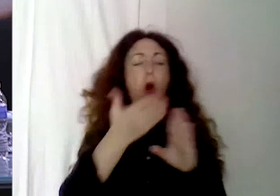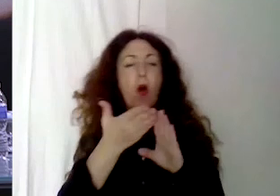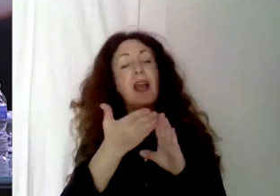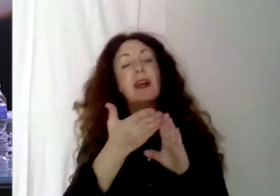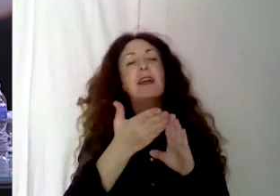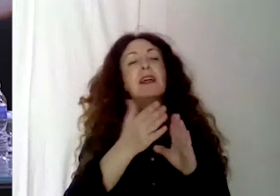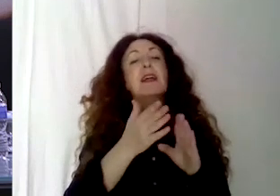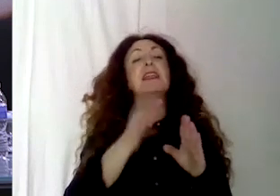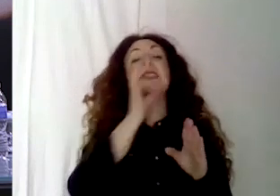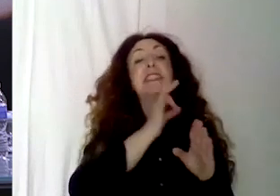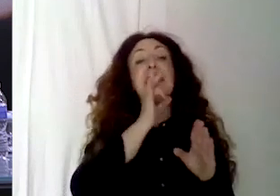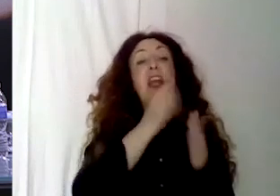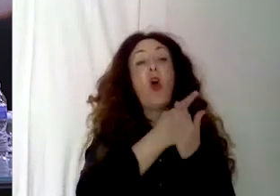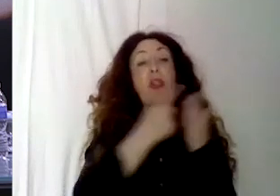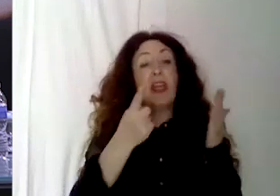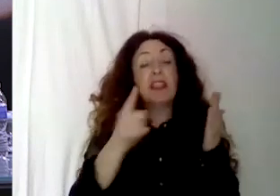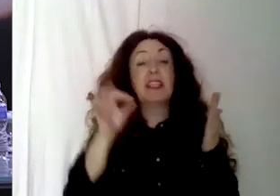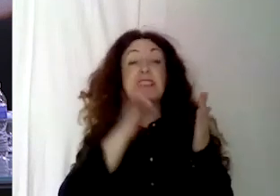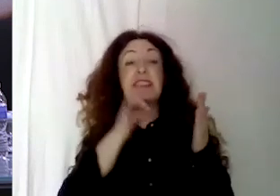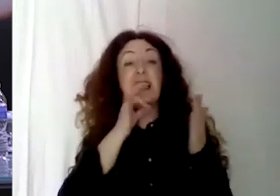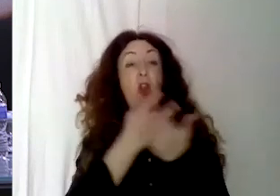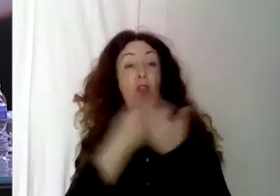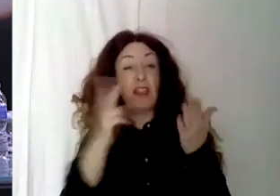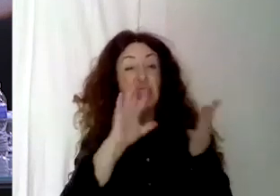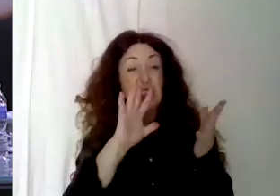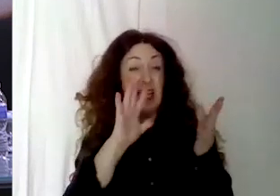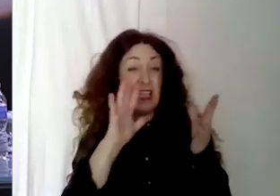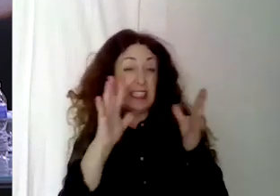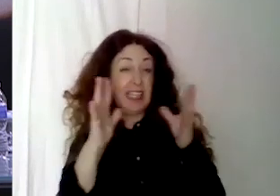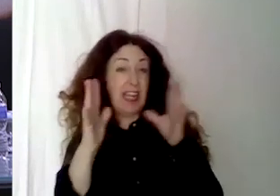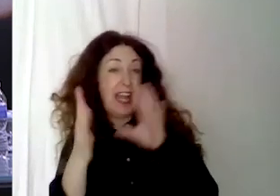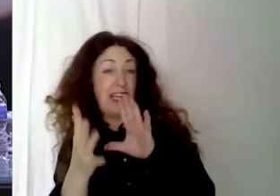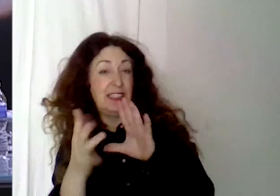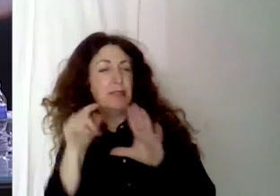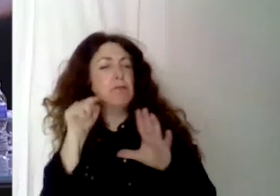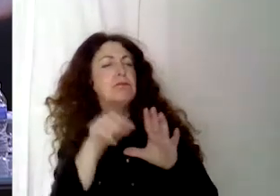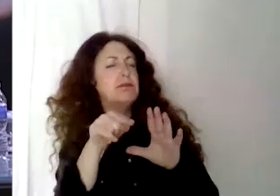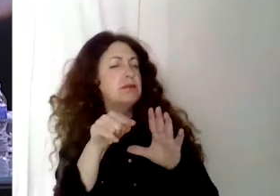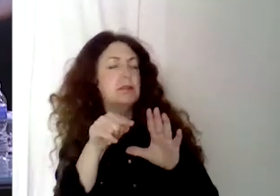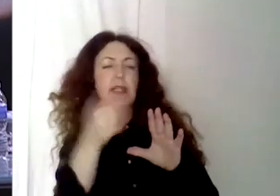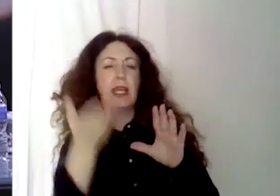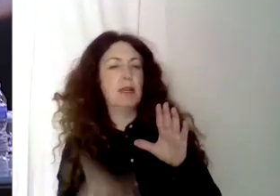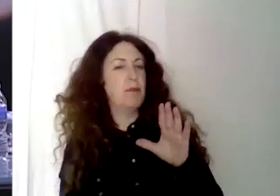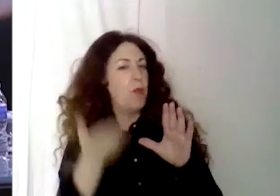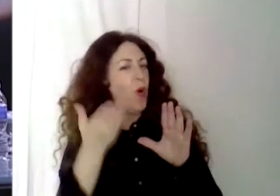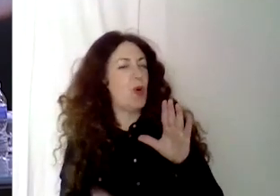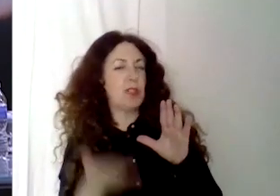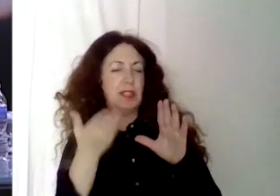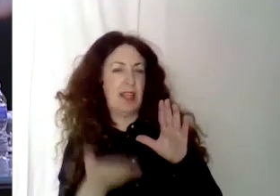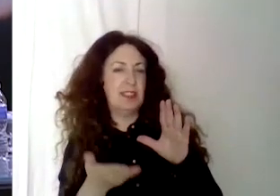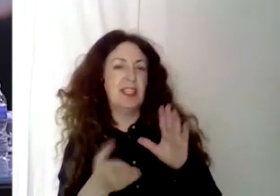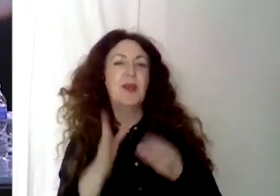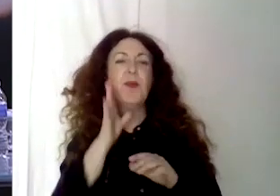estaba focalizando naturalmente en ese grupo un tanto